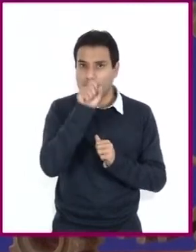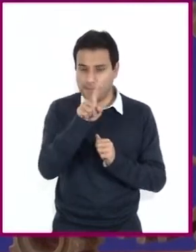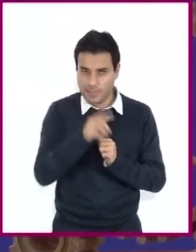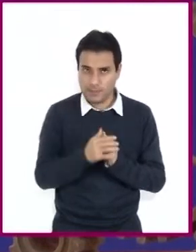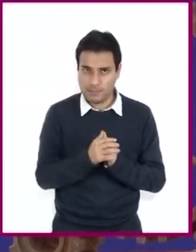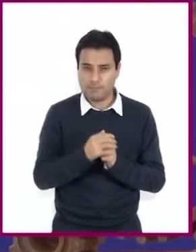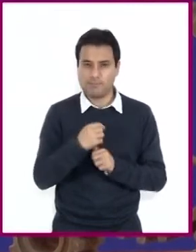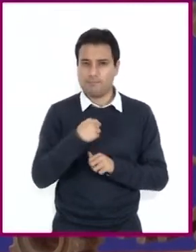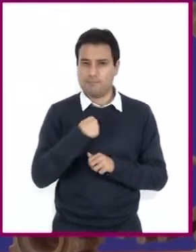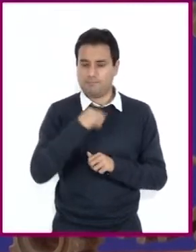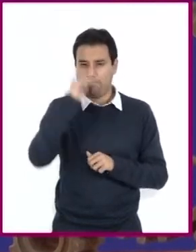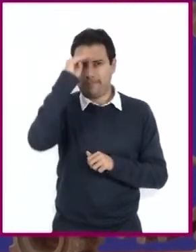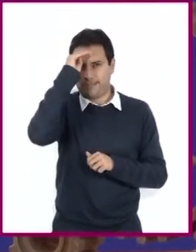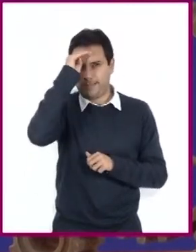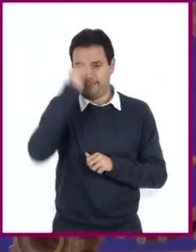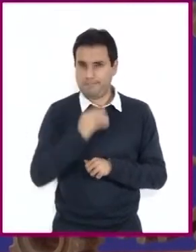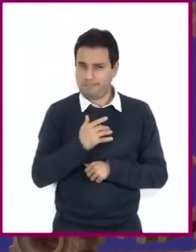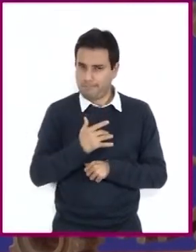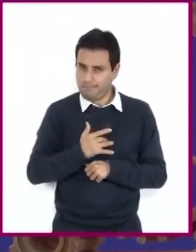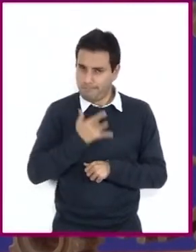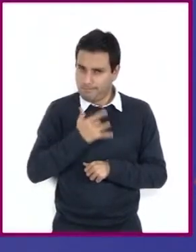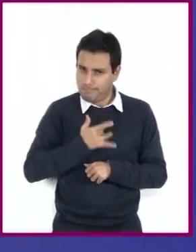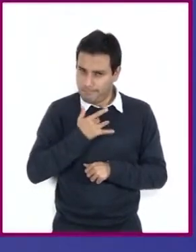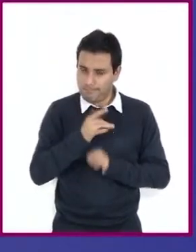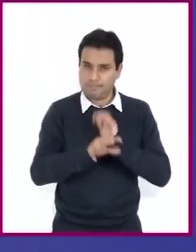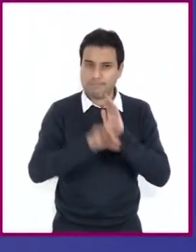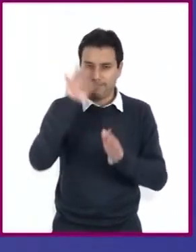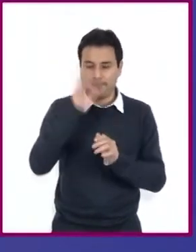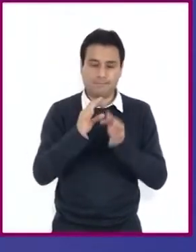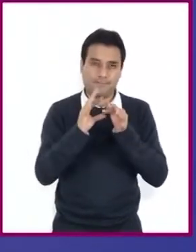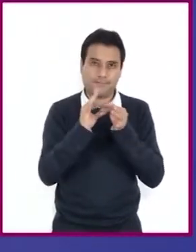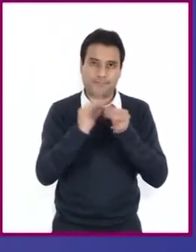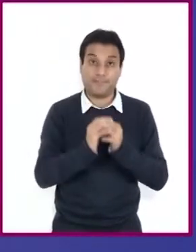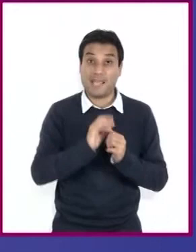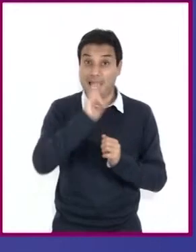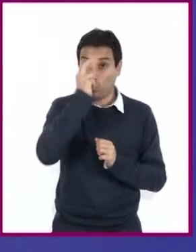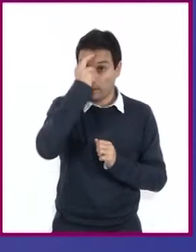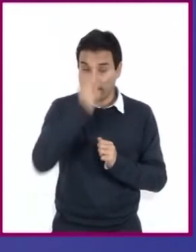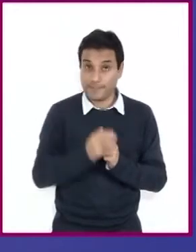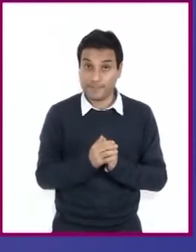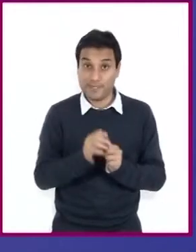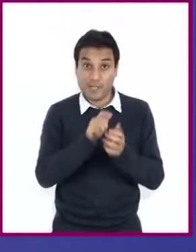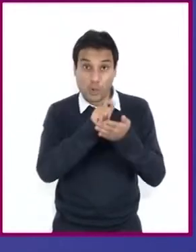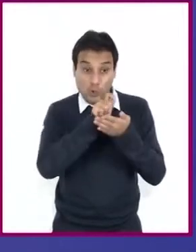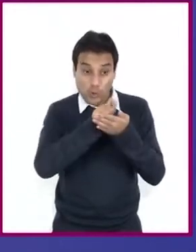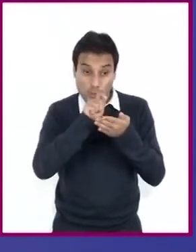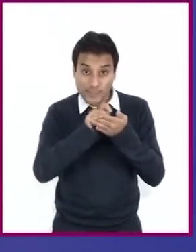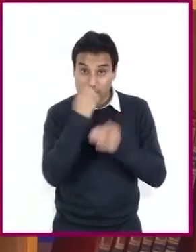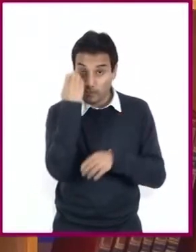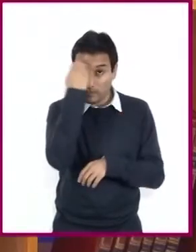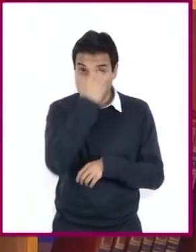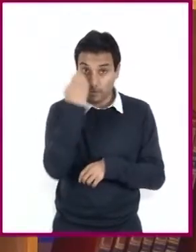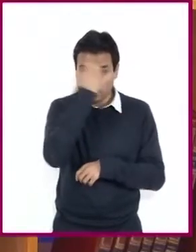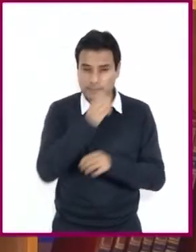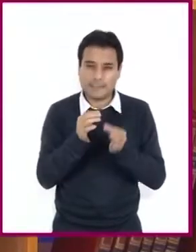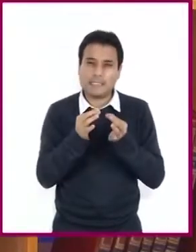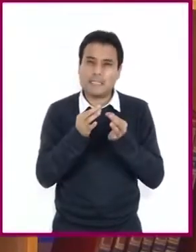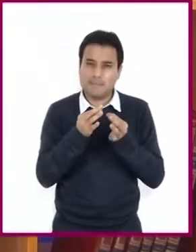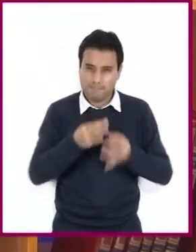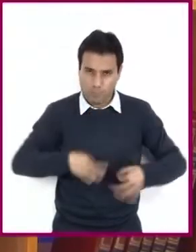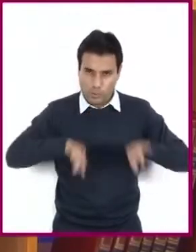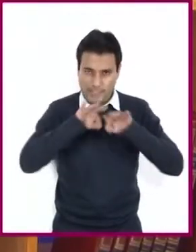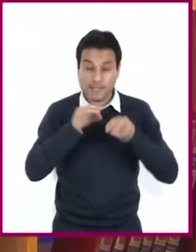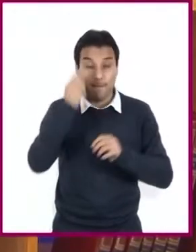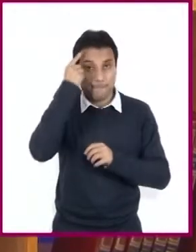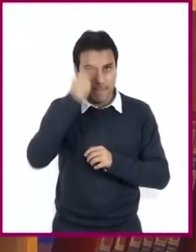o conclusión que se obtiene de ellos. Recuerden que las notas de observación son fundamentales para